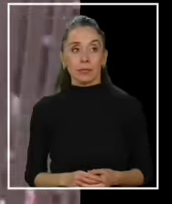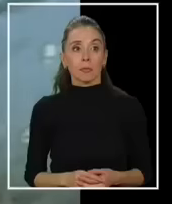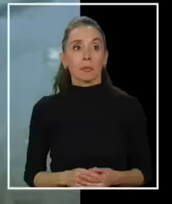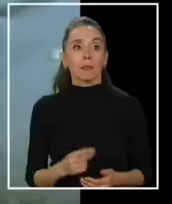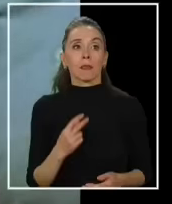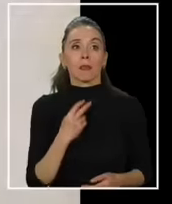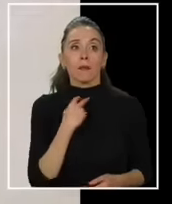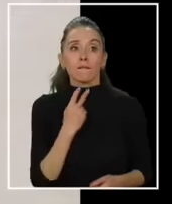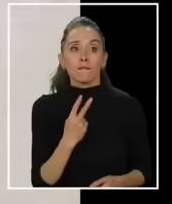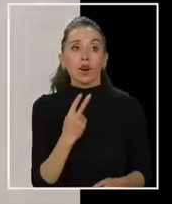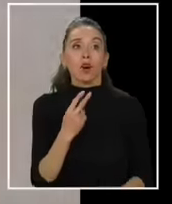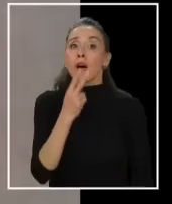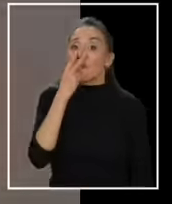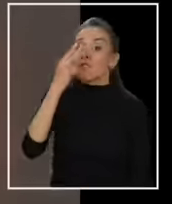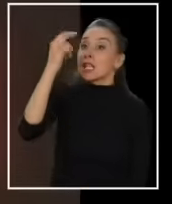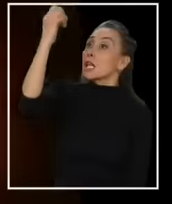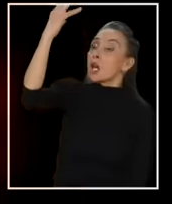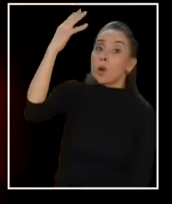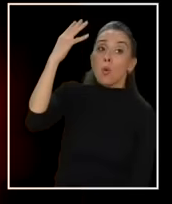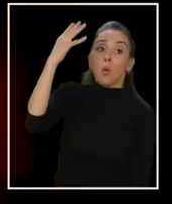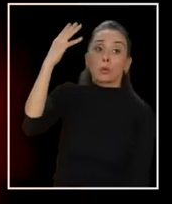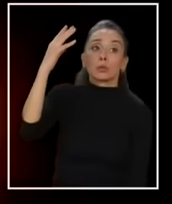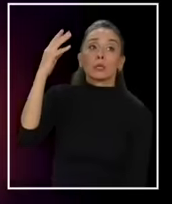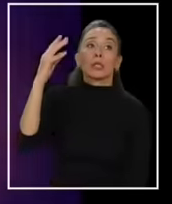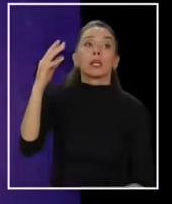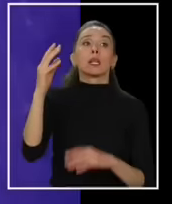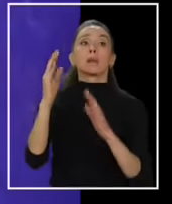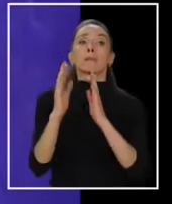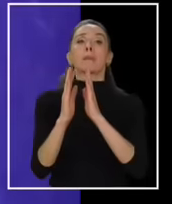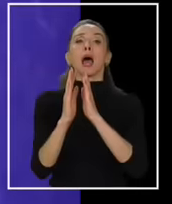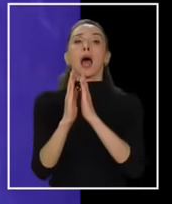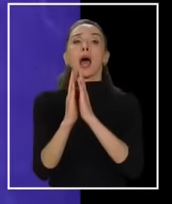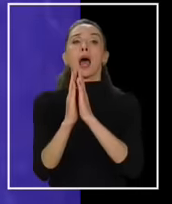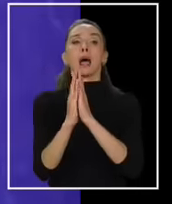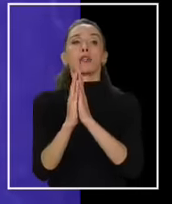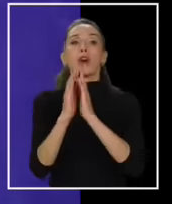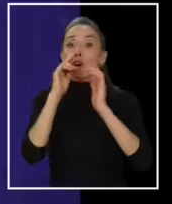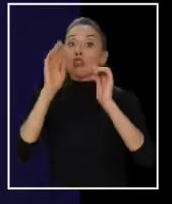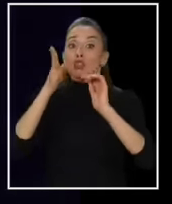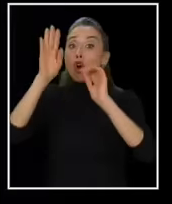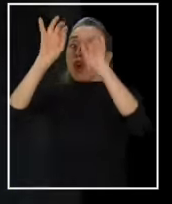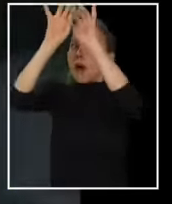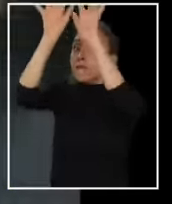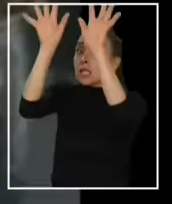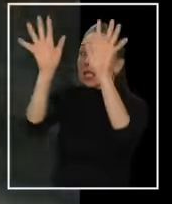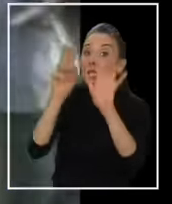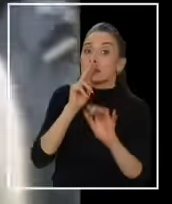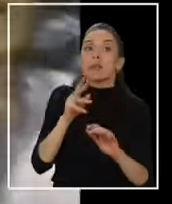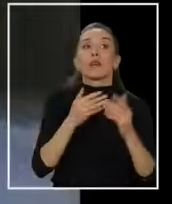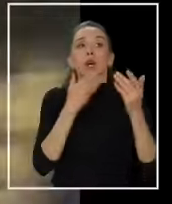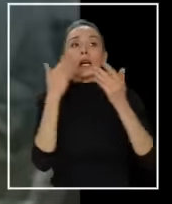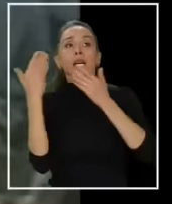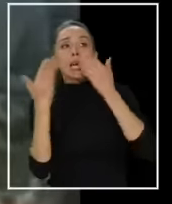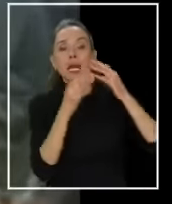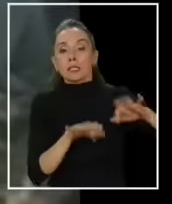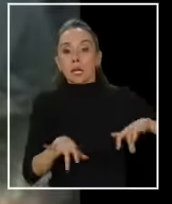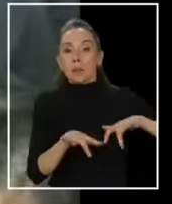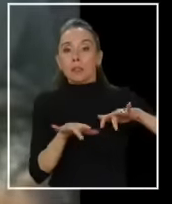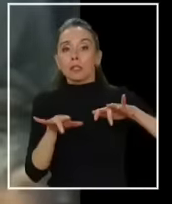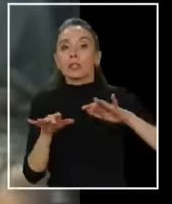Todo esa luz, así, con las manos hacia arriba, hacia adelante. El círculo todavía está, pues. Santo es mi Dios,